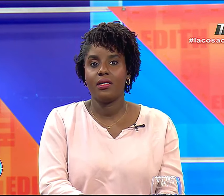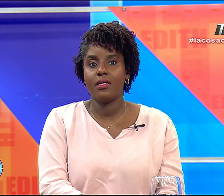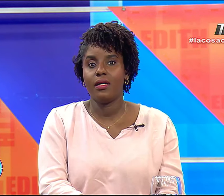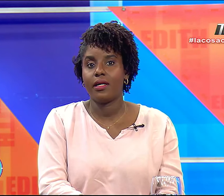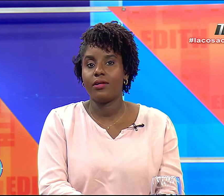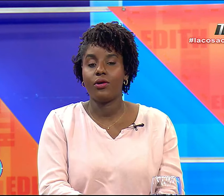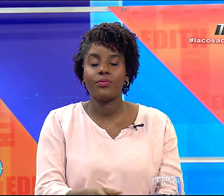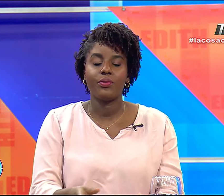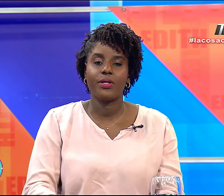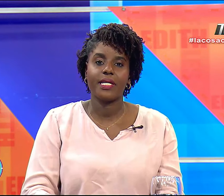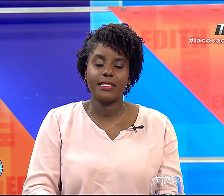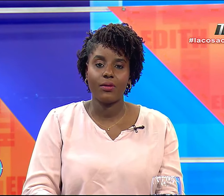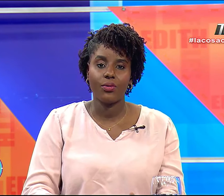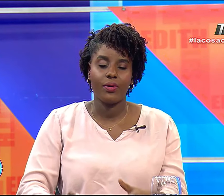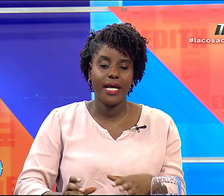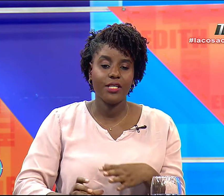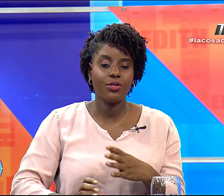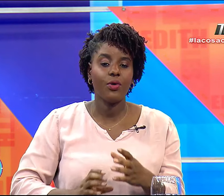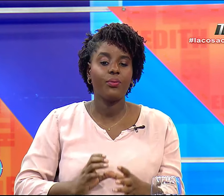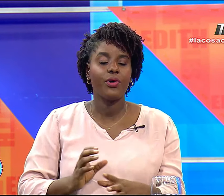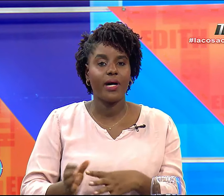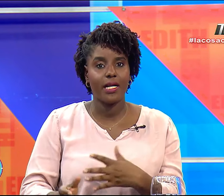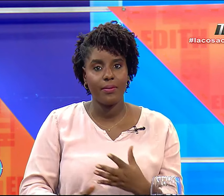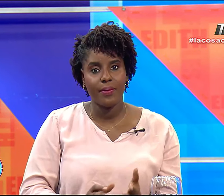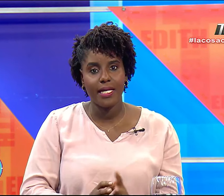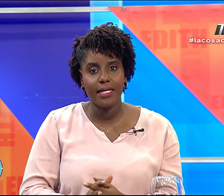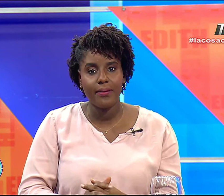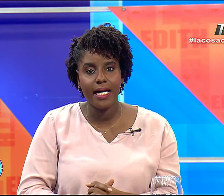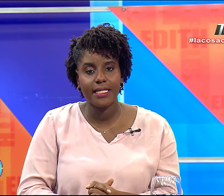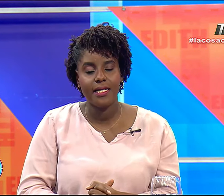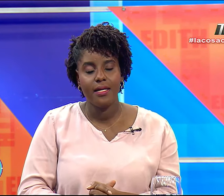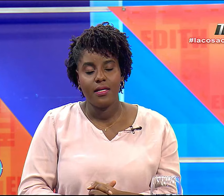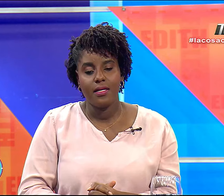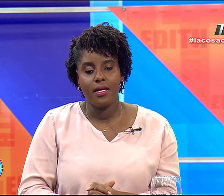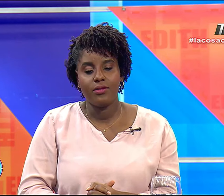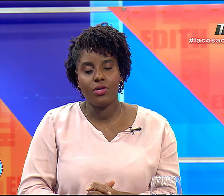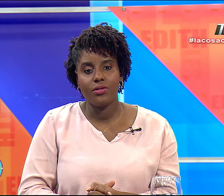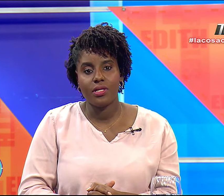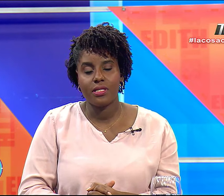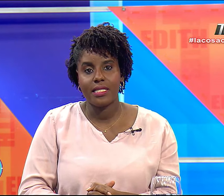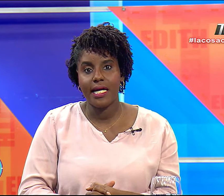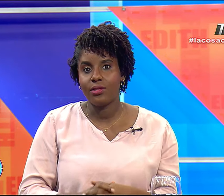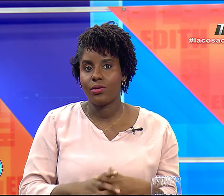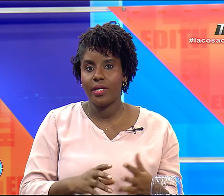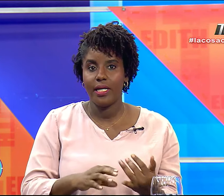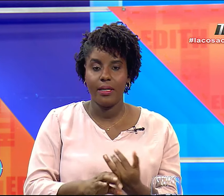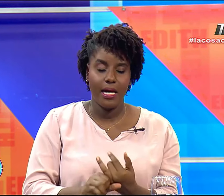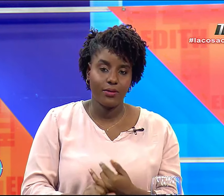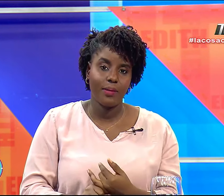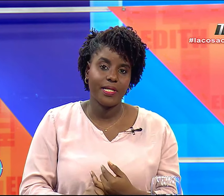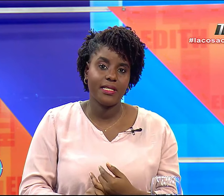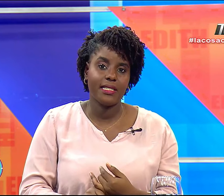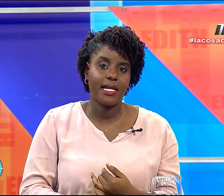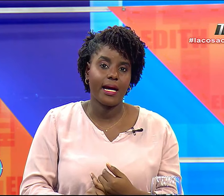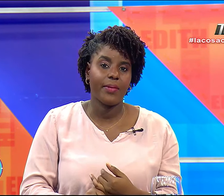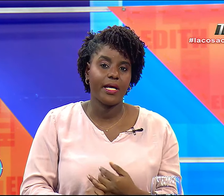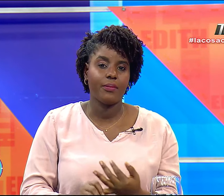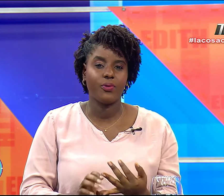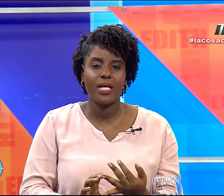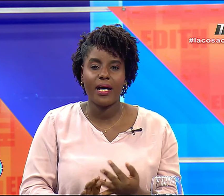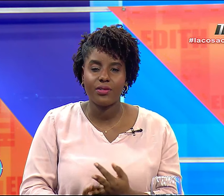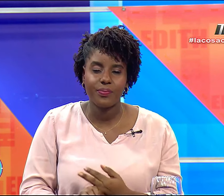y no obtuvieron esa curul. Eso volvió a reavivar el debate y entonces tanto el actual presidente de la